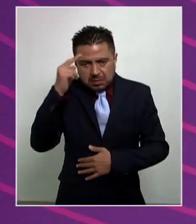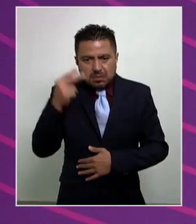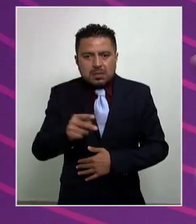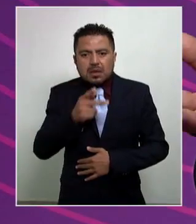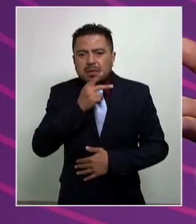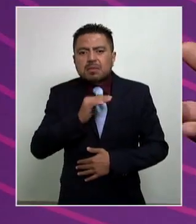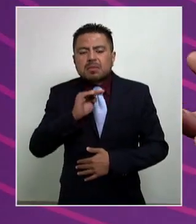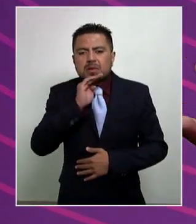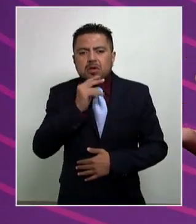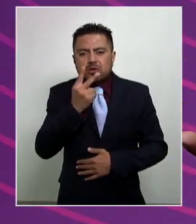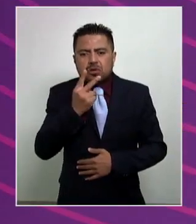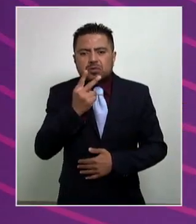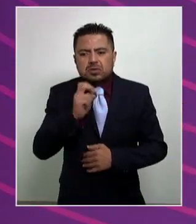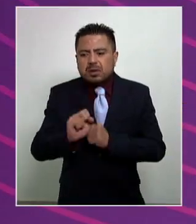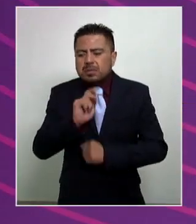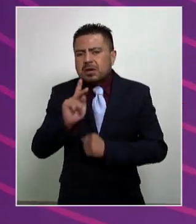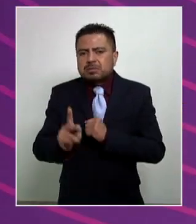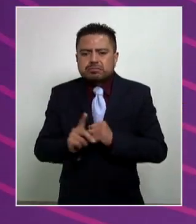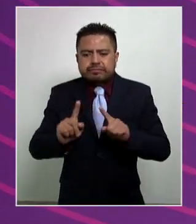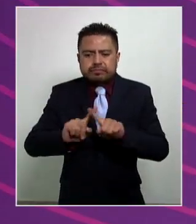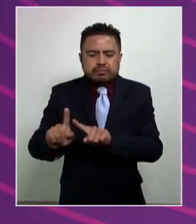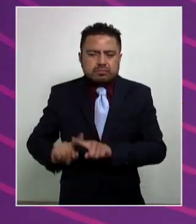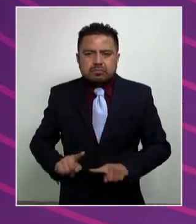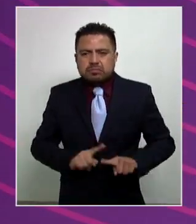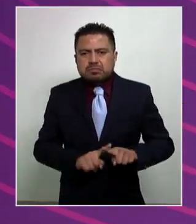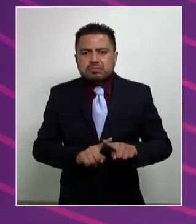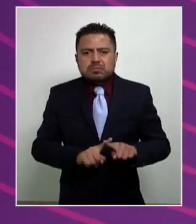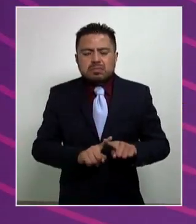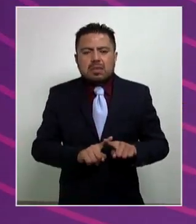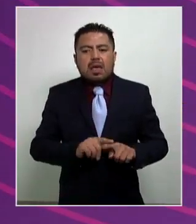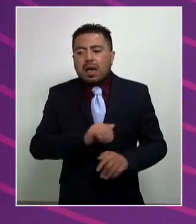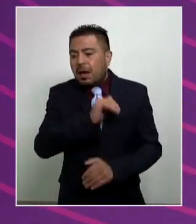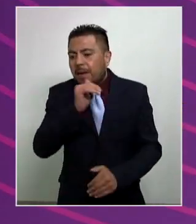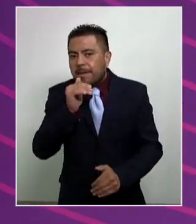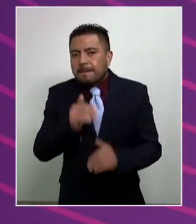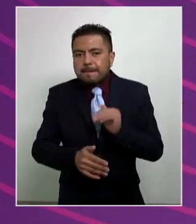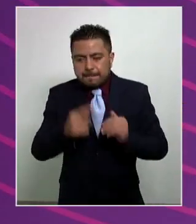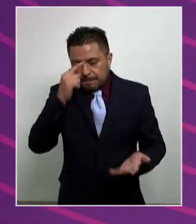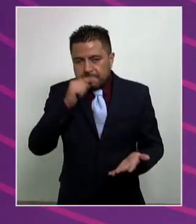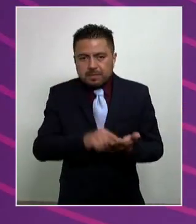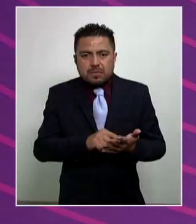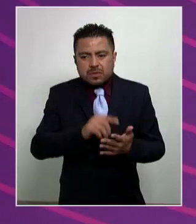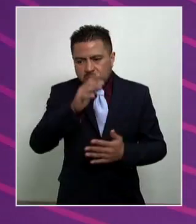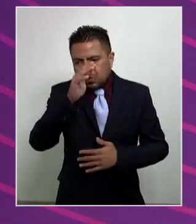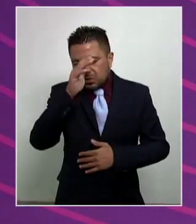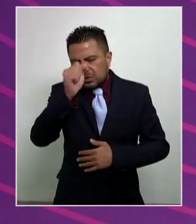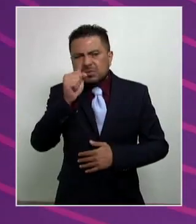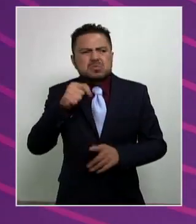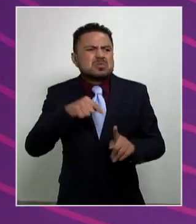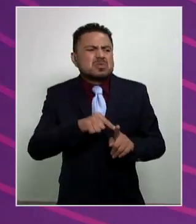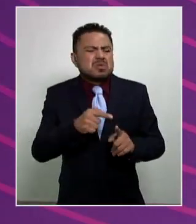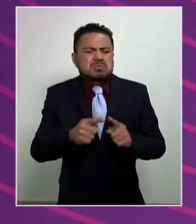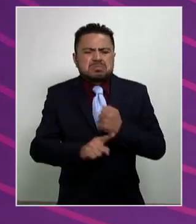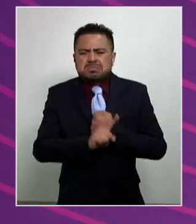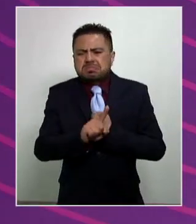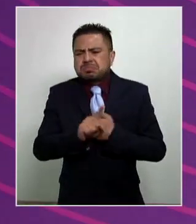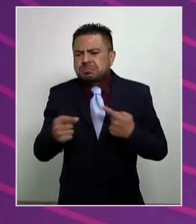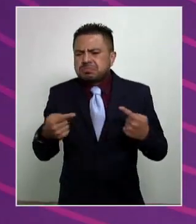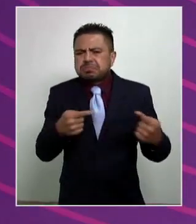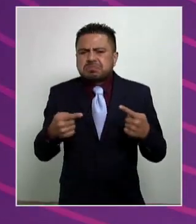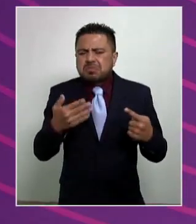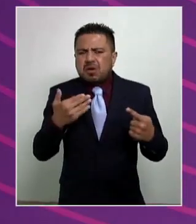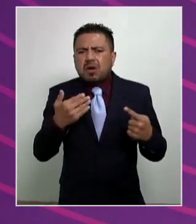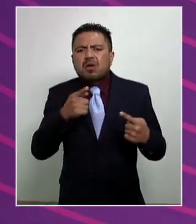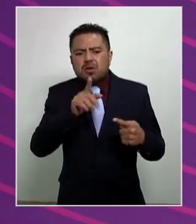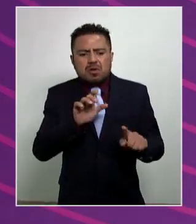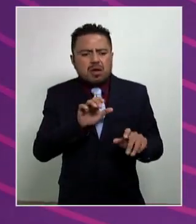con padres de dos nacionalidades distintas. Al final, yo creo que los términos no están peleados. Yo creo que tú puedes